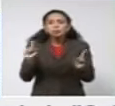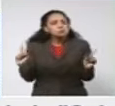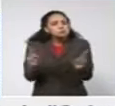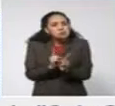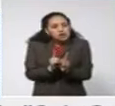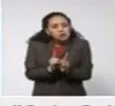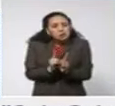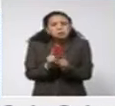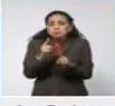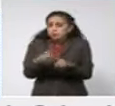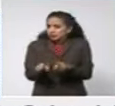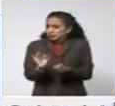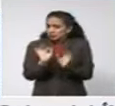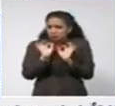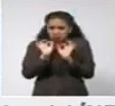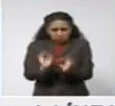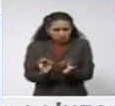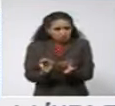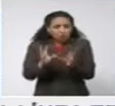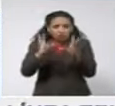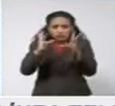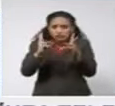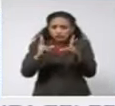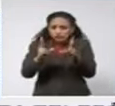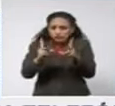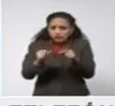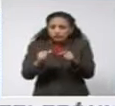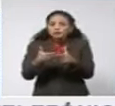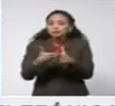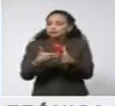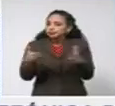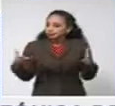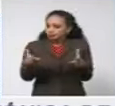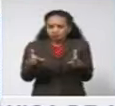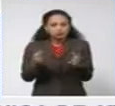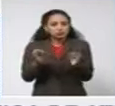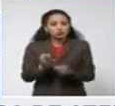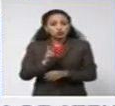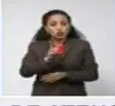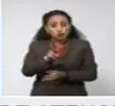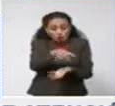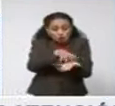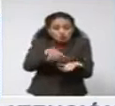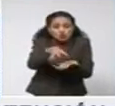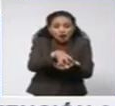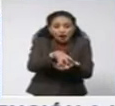todas formas es un número importante. Hay 2 eventos en Lauton,